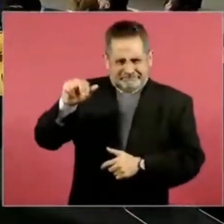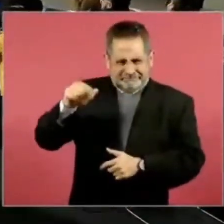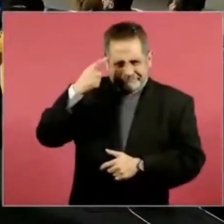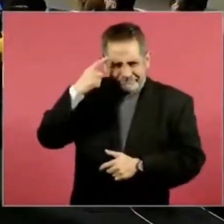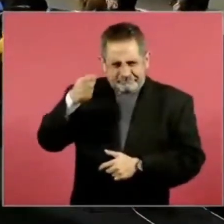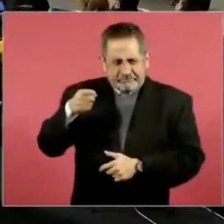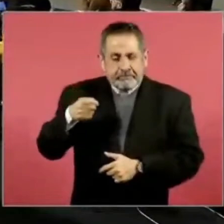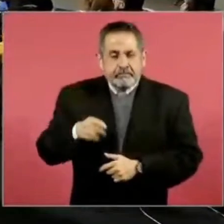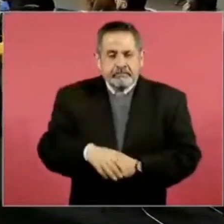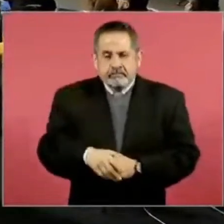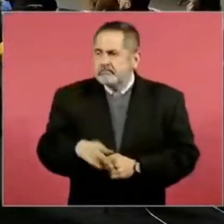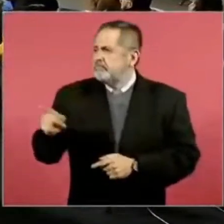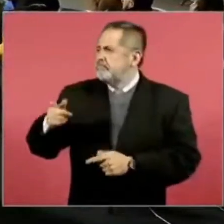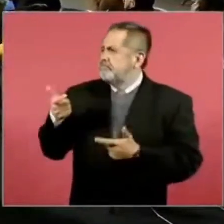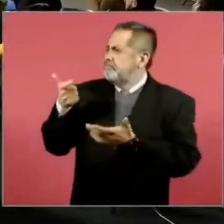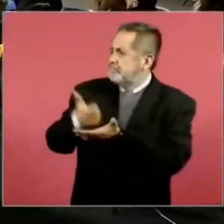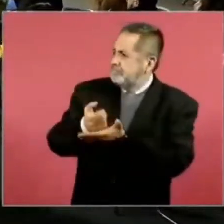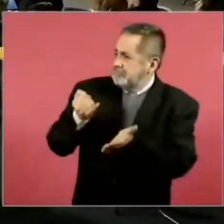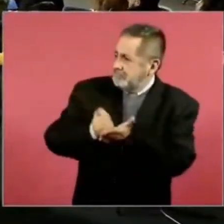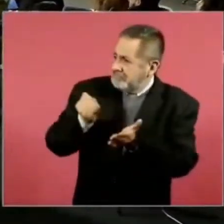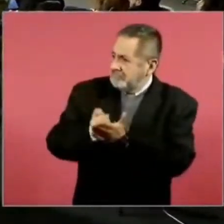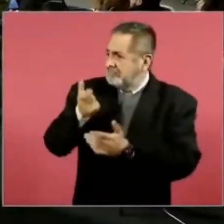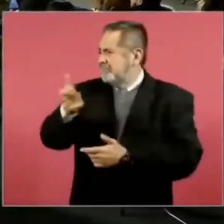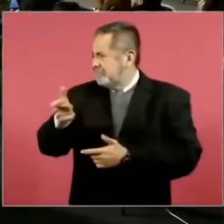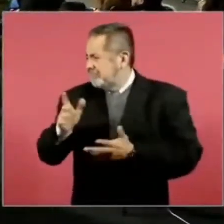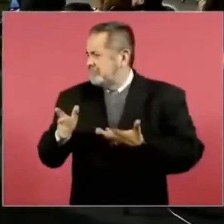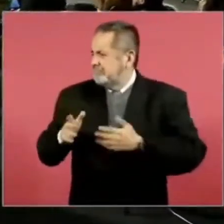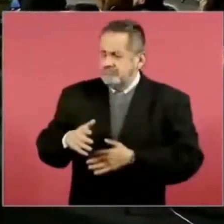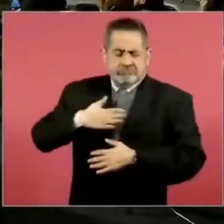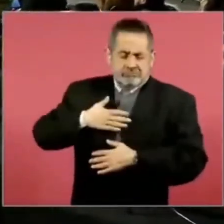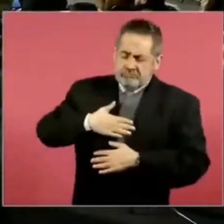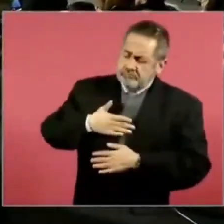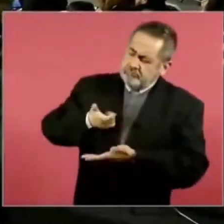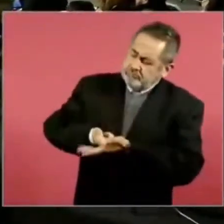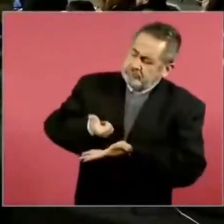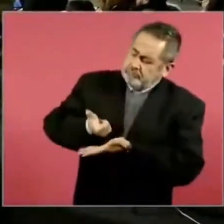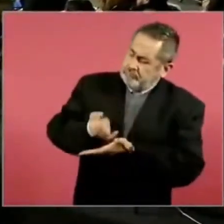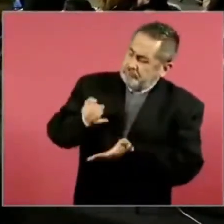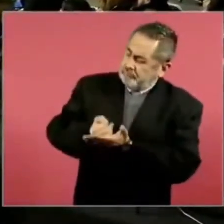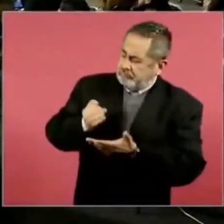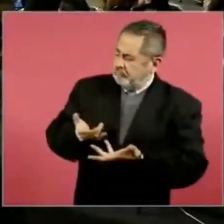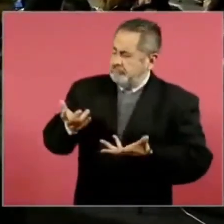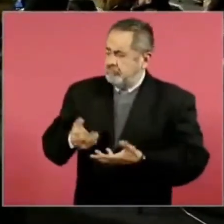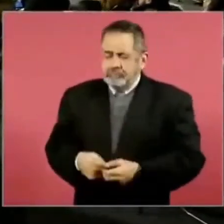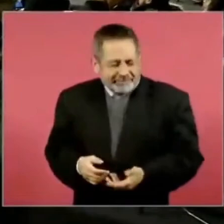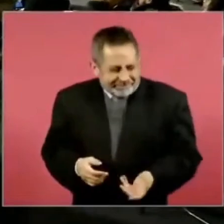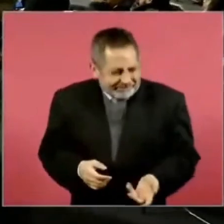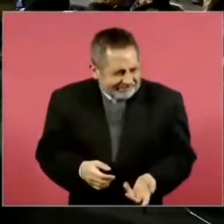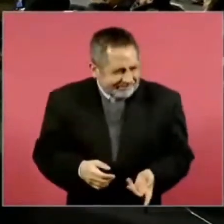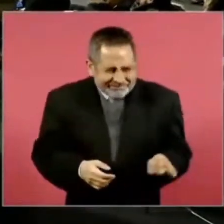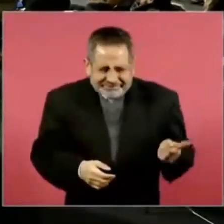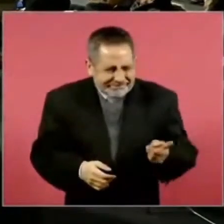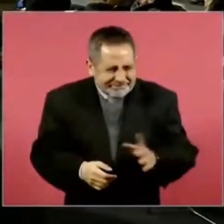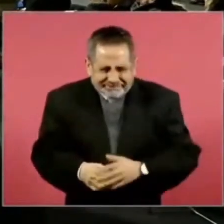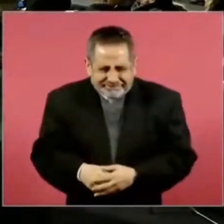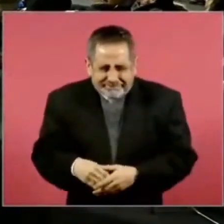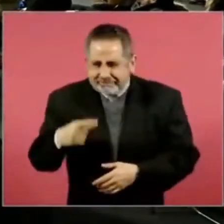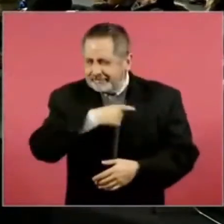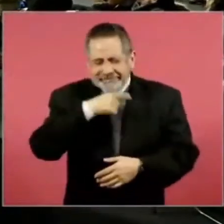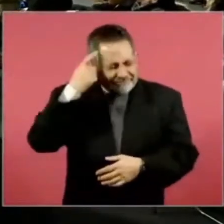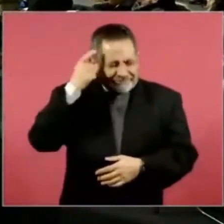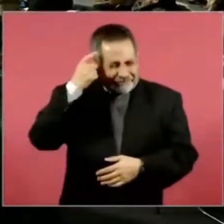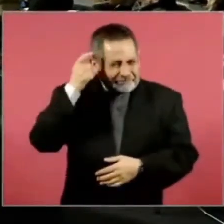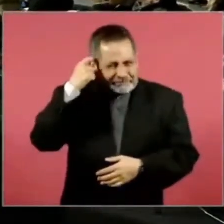¿cómo van a usar nuestros impuestos para eso? Nosotros que somos los que pagamos impuestos. Porque según esa mentalidad,